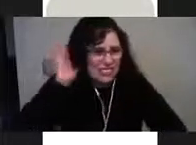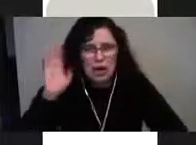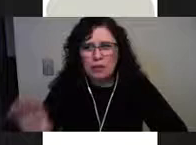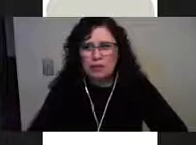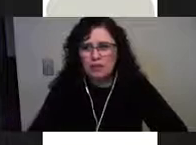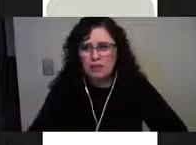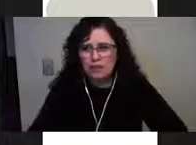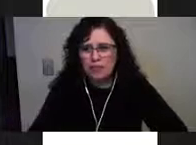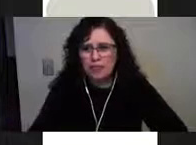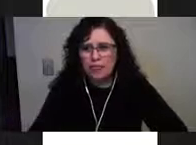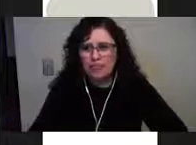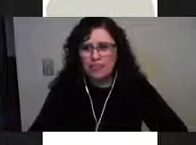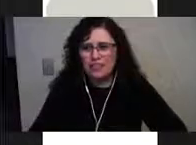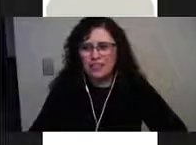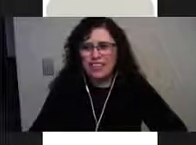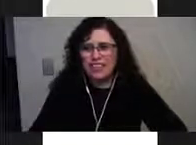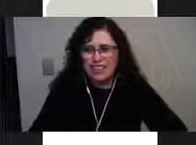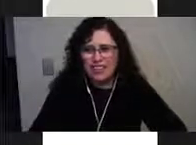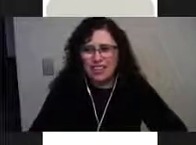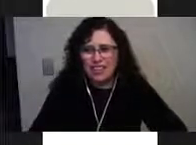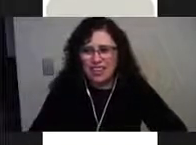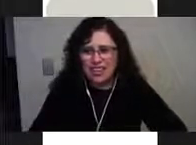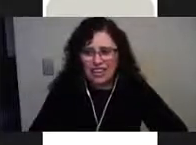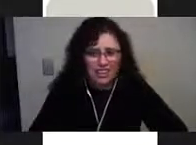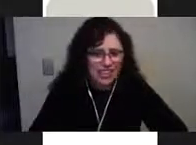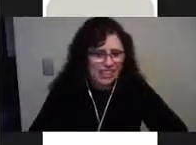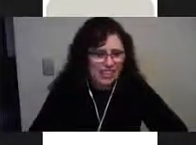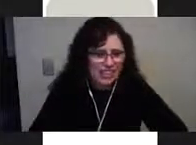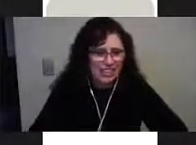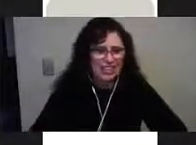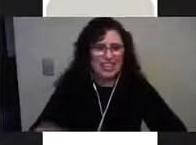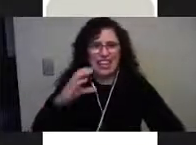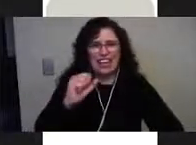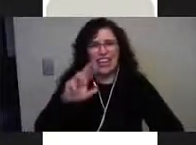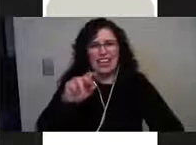Dame un segundo. A ver si, parece que era el audio de la Carolina.